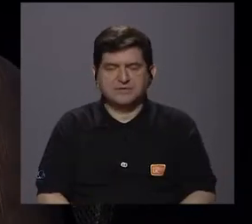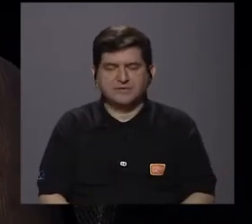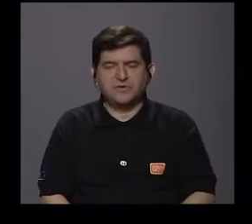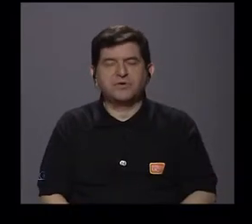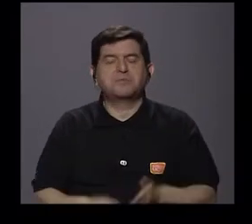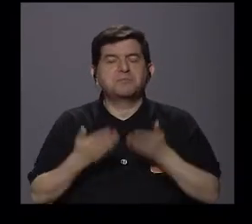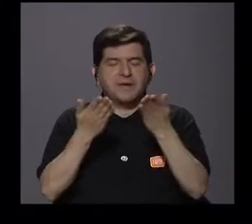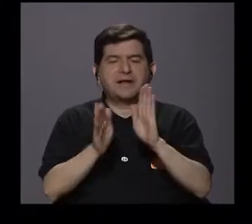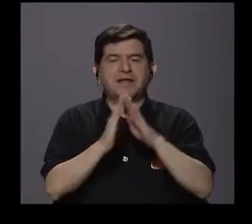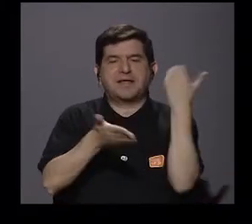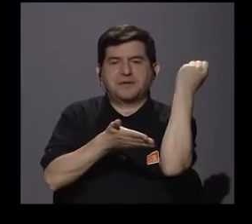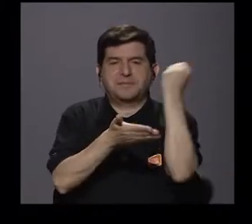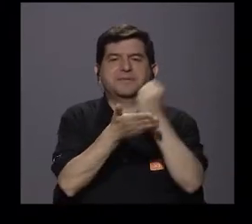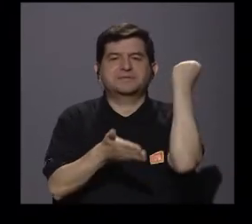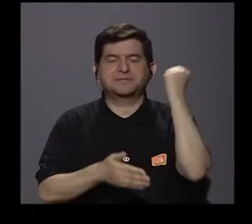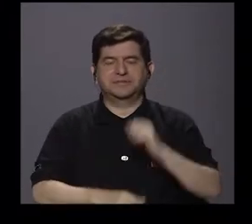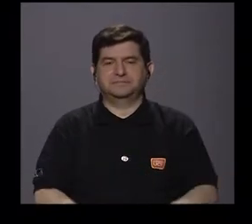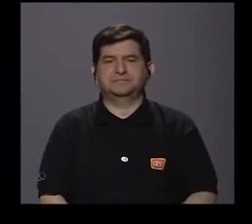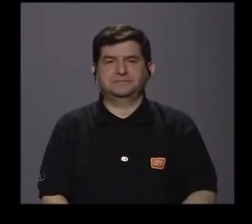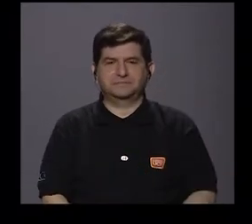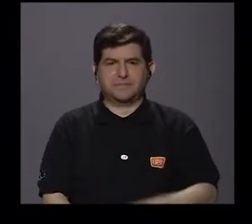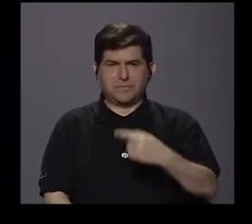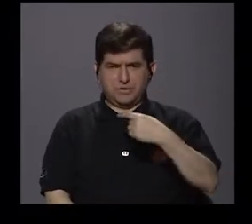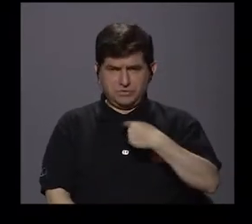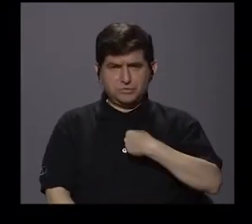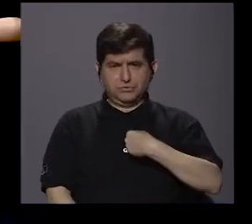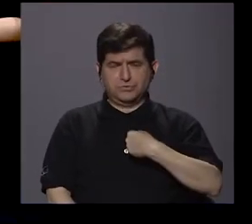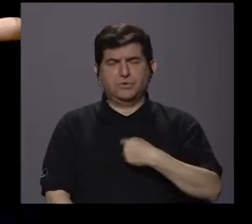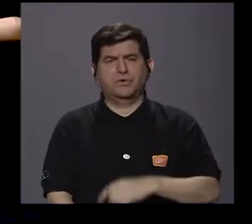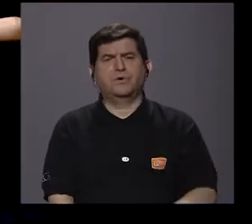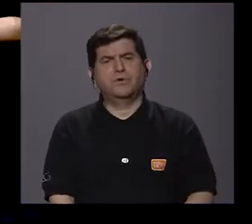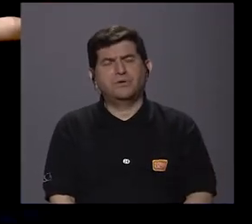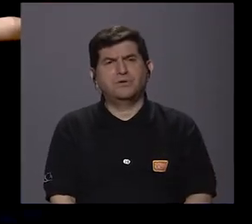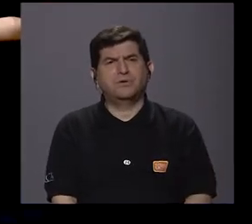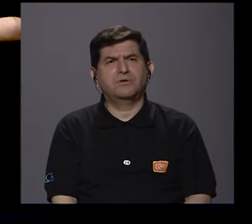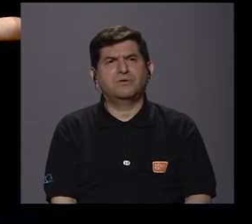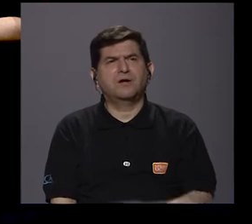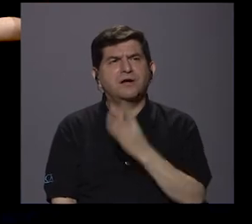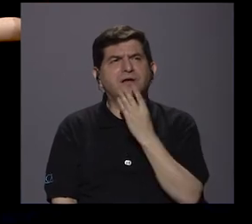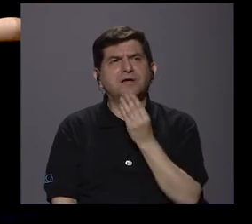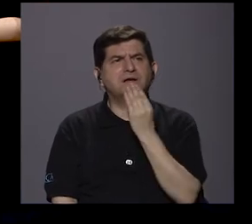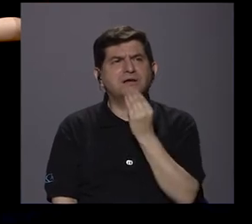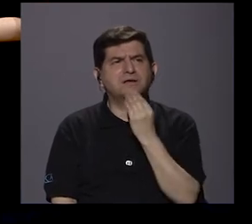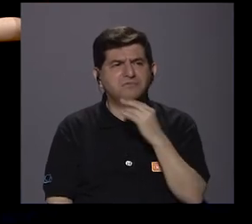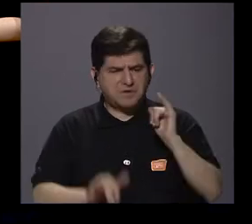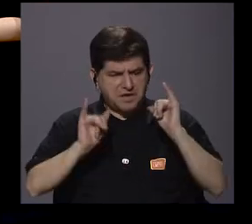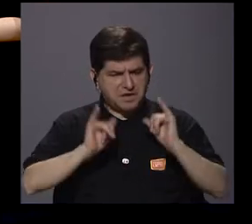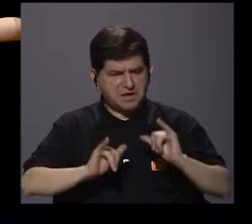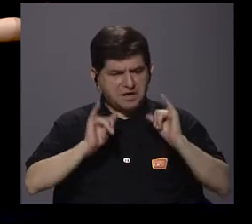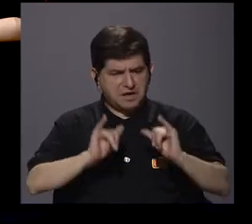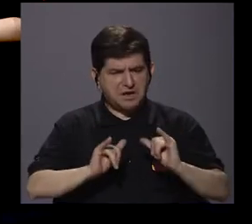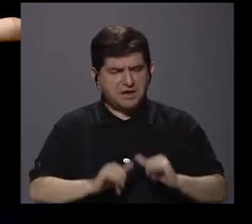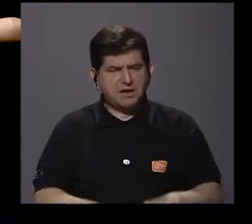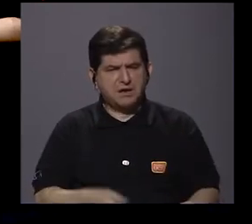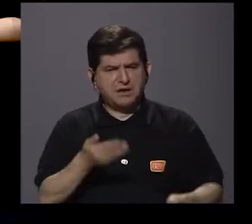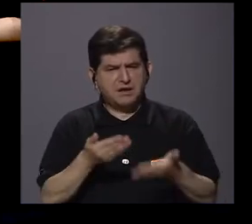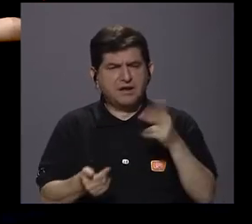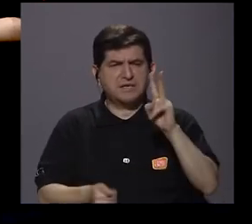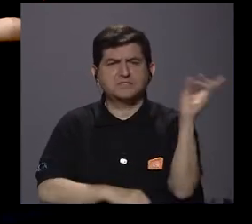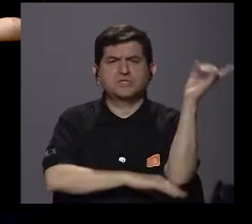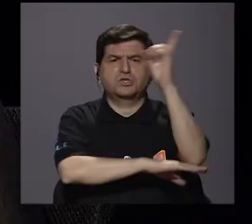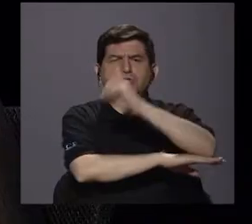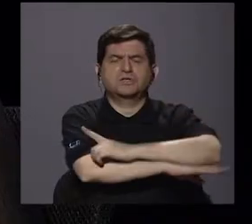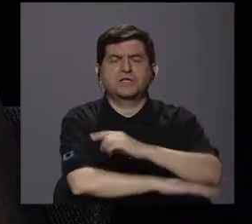la visa. Yo lo que estuve en Israel fueron básicamente dos